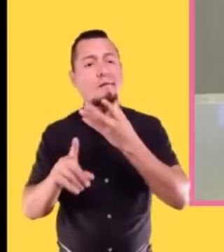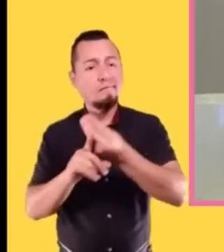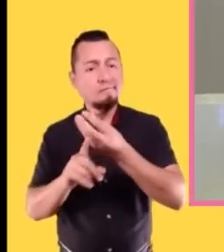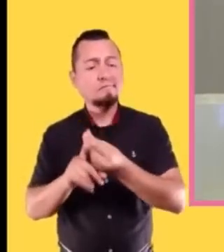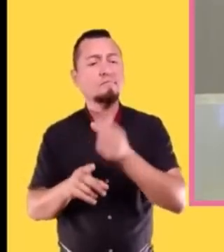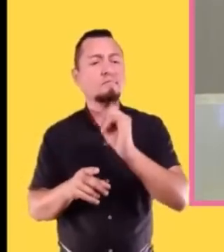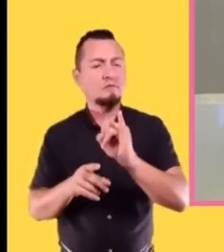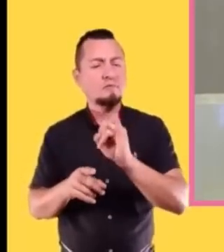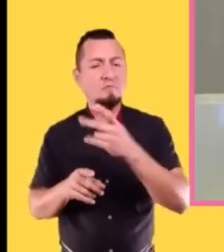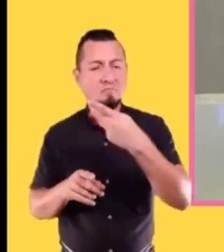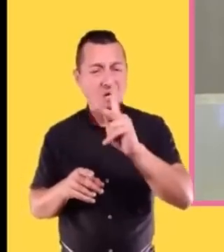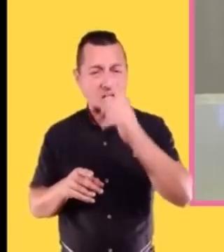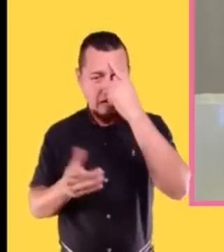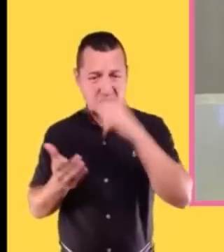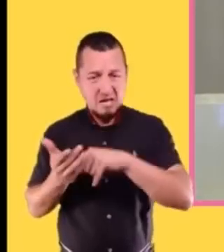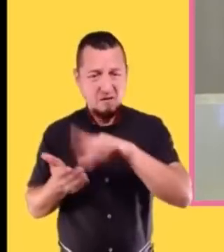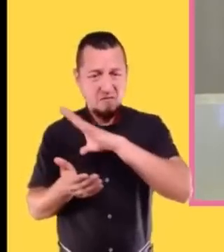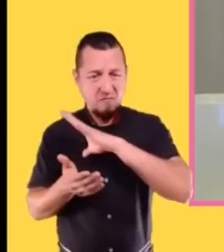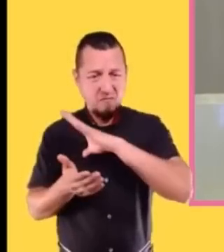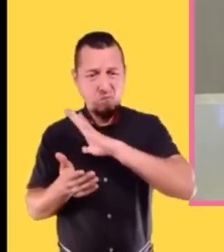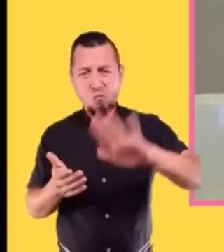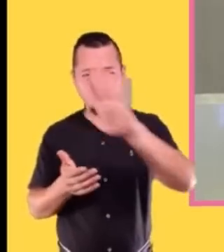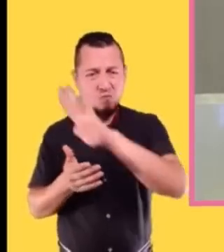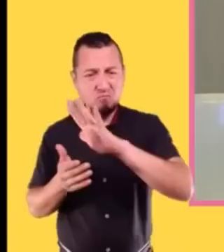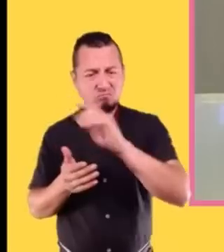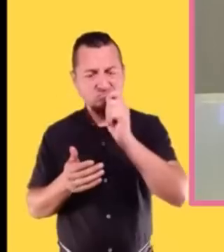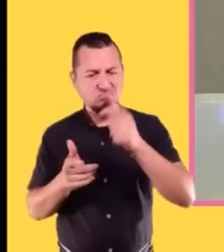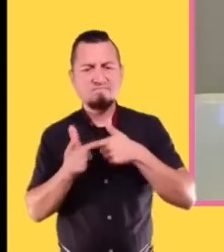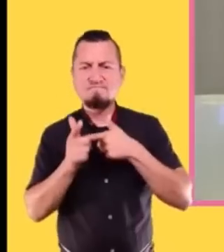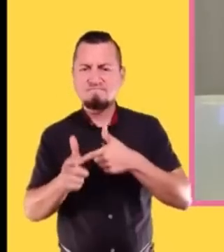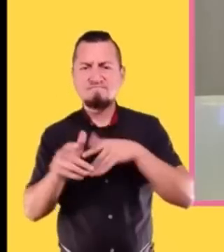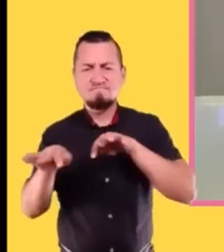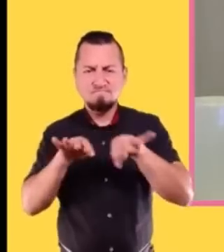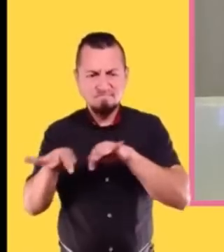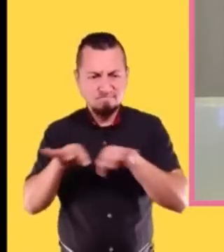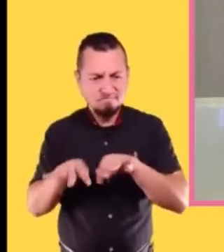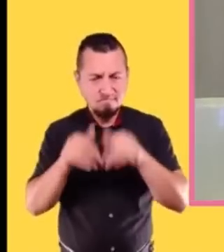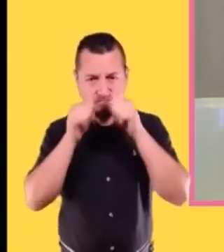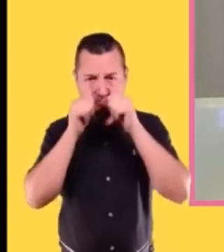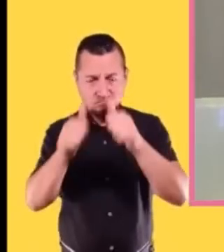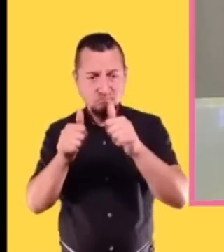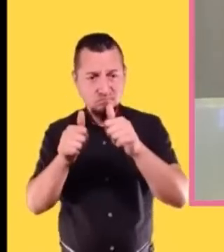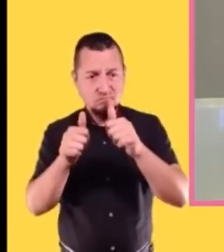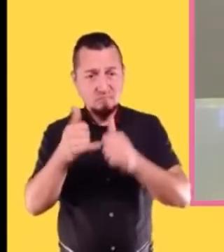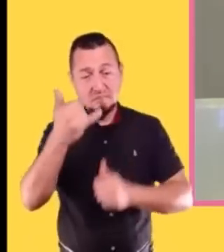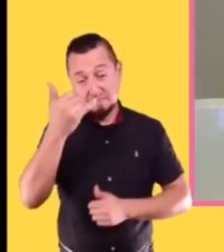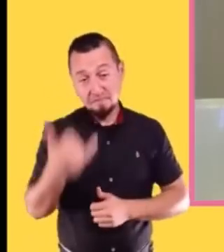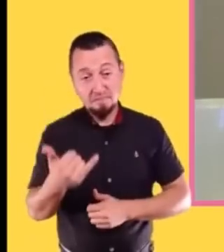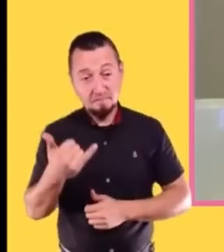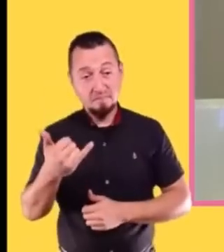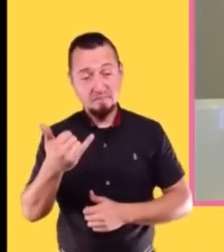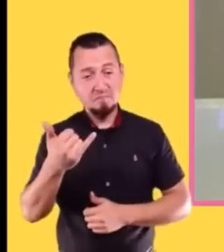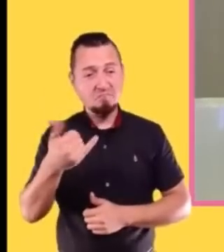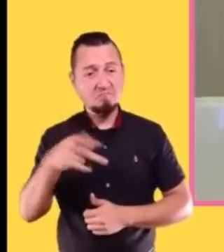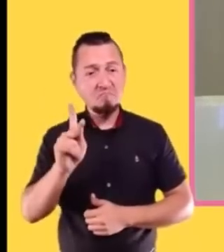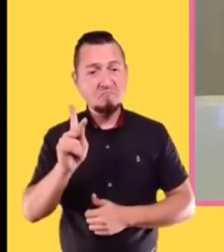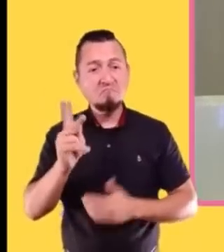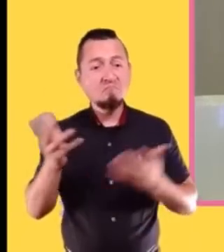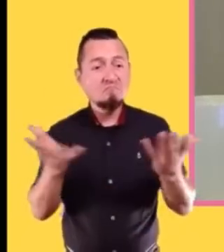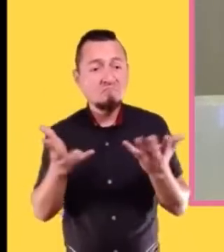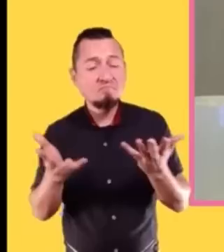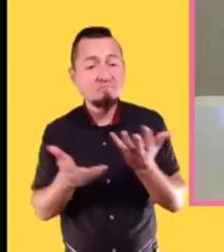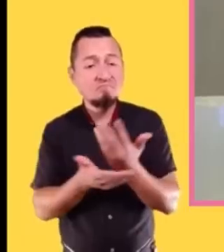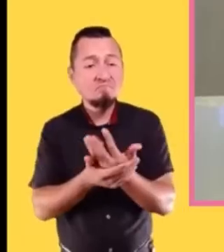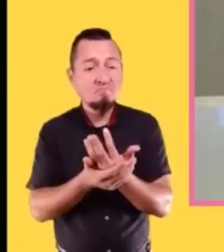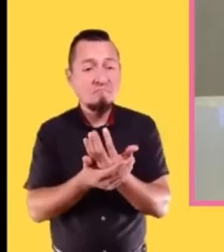creo que hay canales institucionales abiertos que se tienen que seguir atendiendo y digo, desconozco qué se vaya a hacer en estas como ruedas de